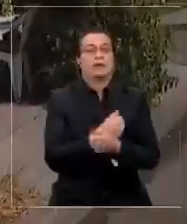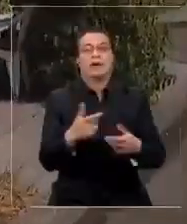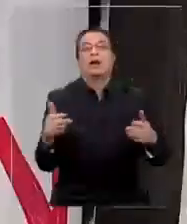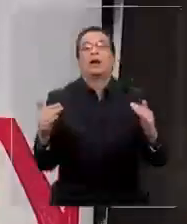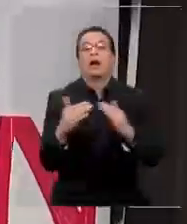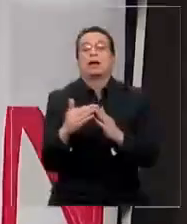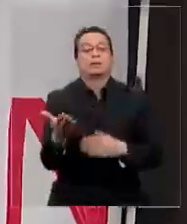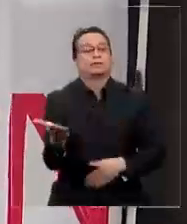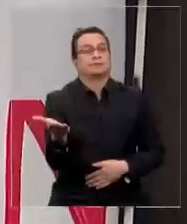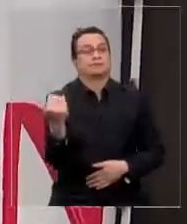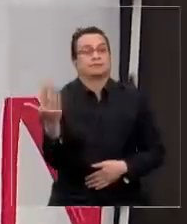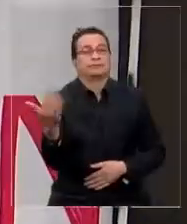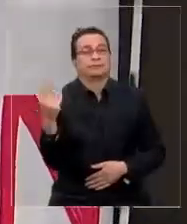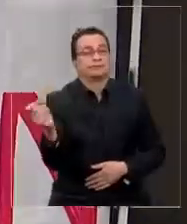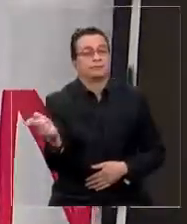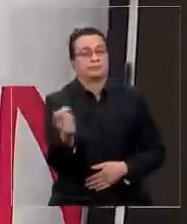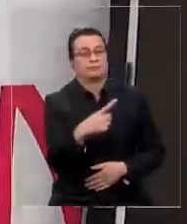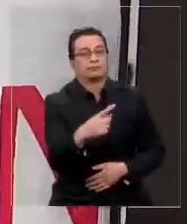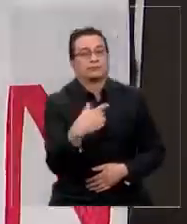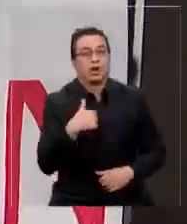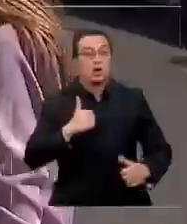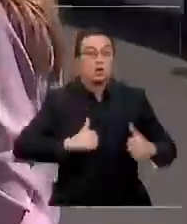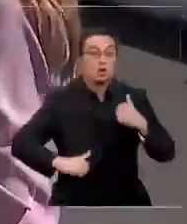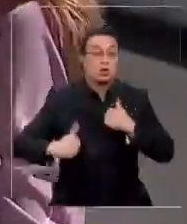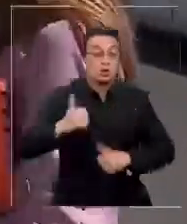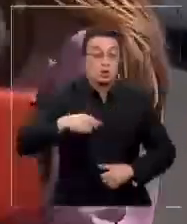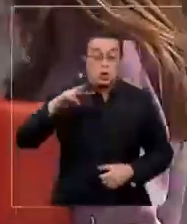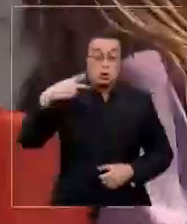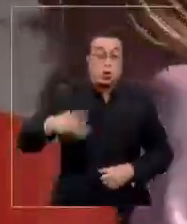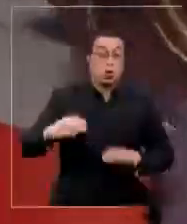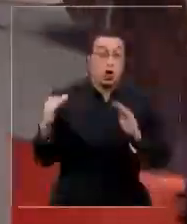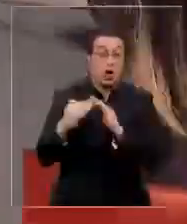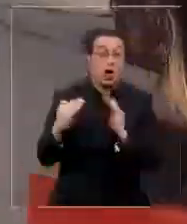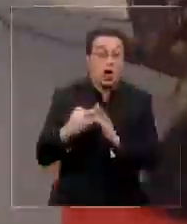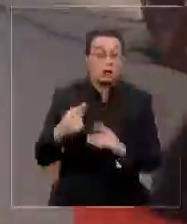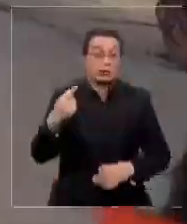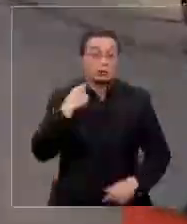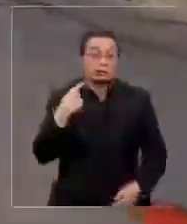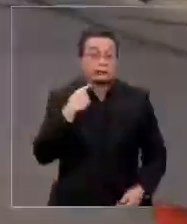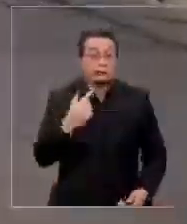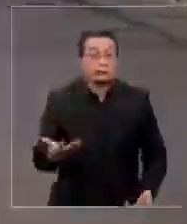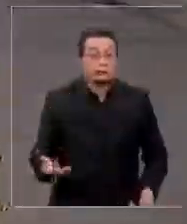del inmueble poniendo fin al calvario de los propietarios afectados